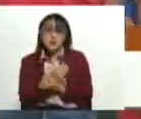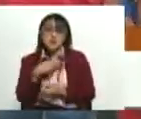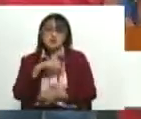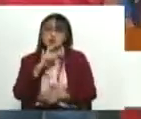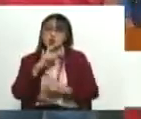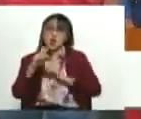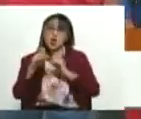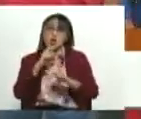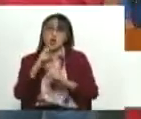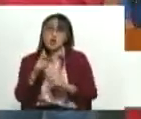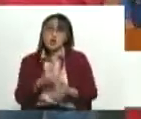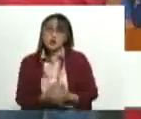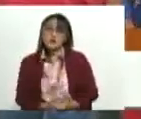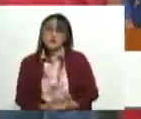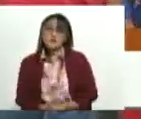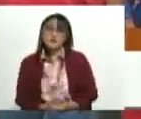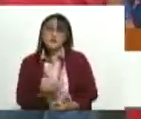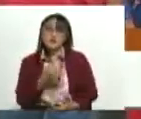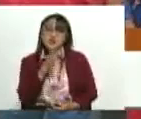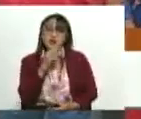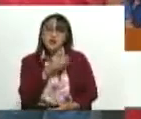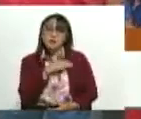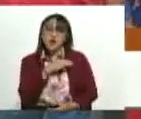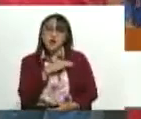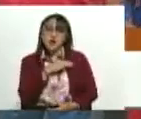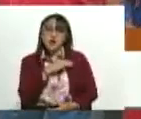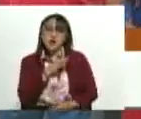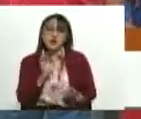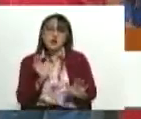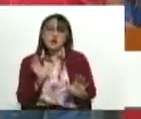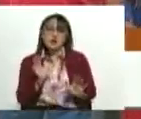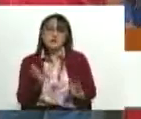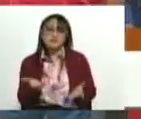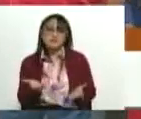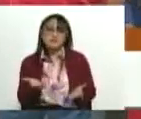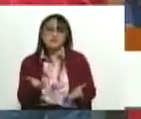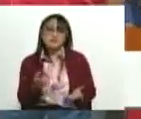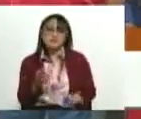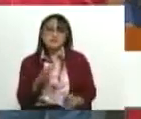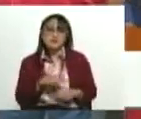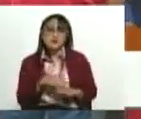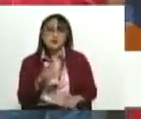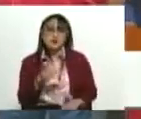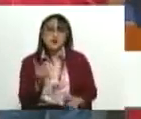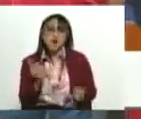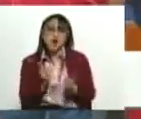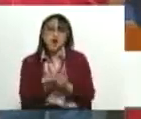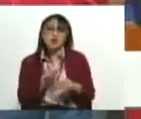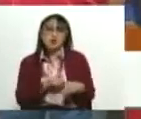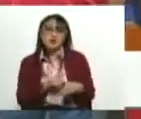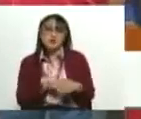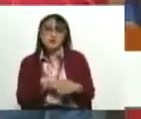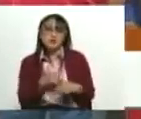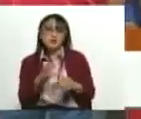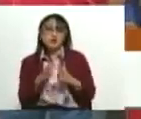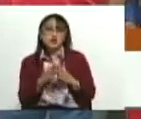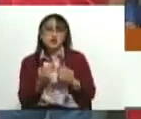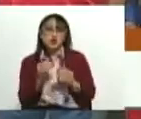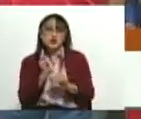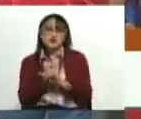odio, en verdad no tienen moral, son cínicos. Pero son cínicos de corto alcance, porque todo está en las